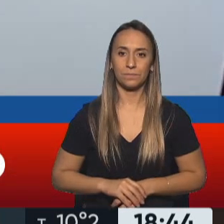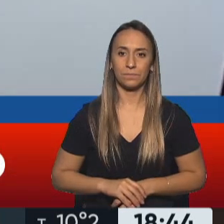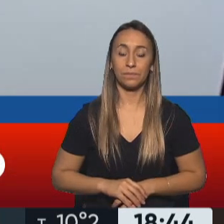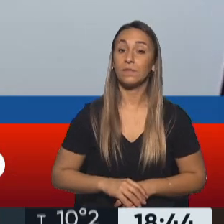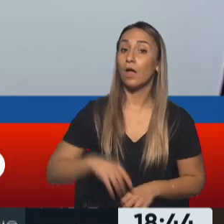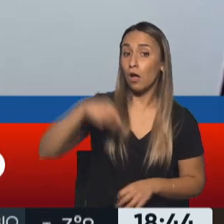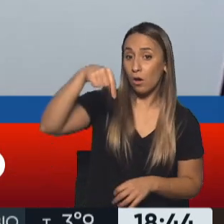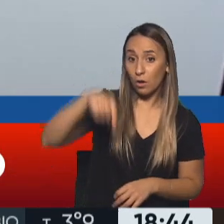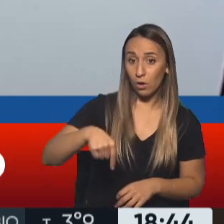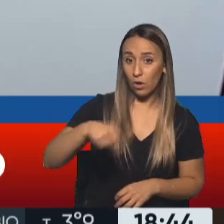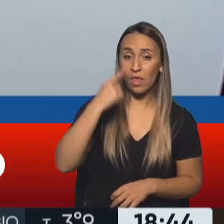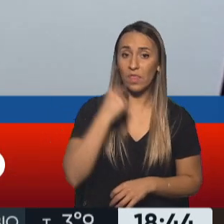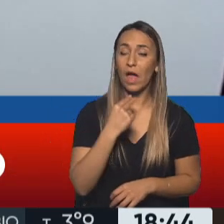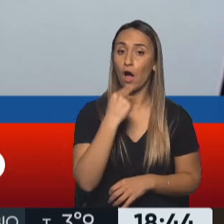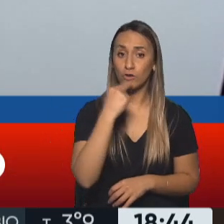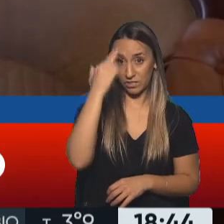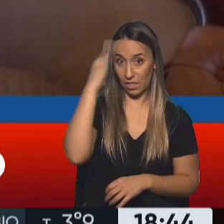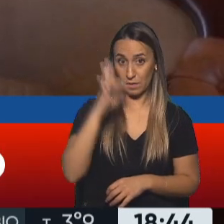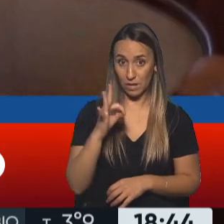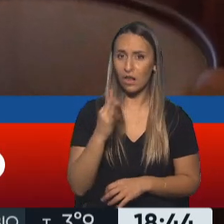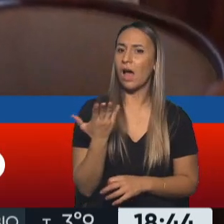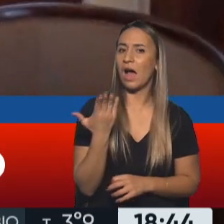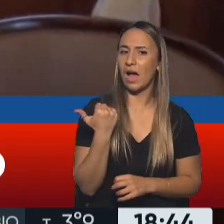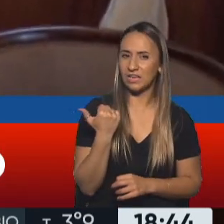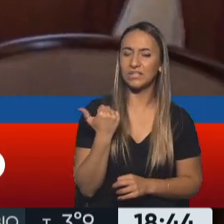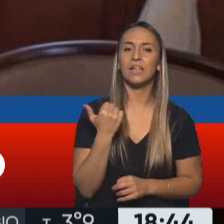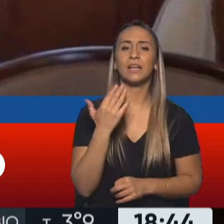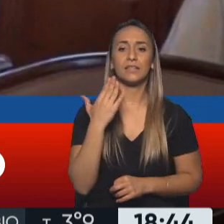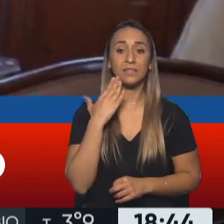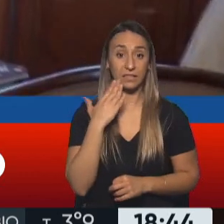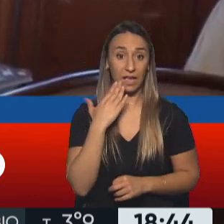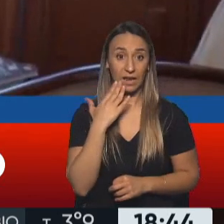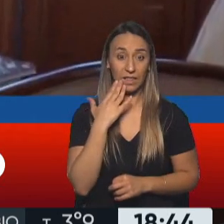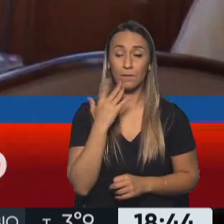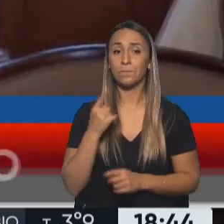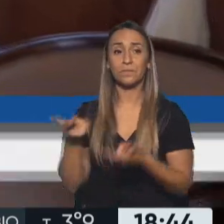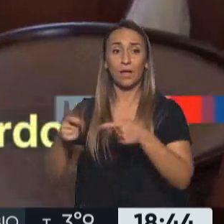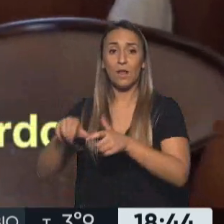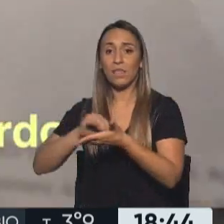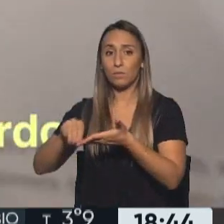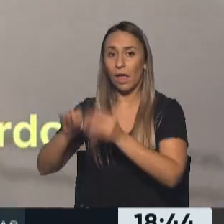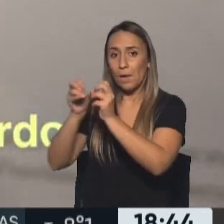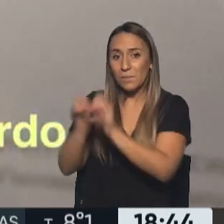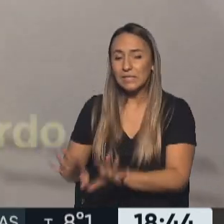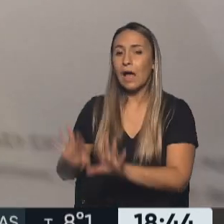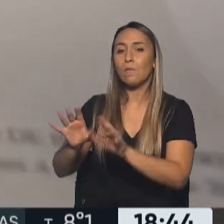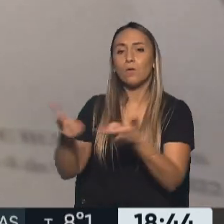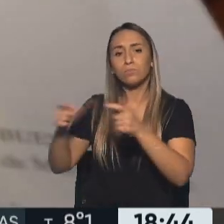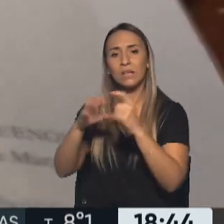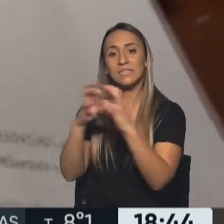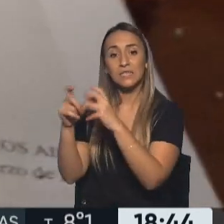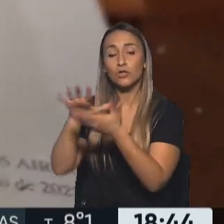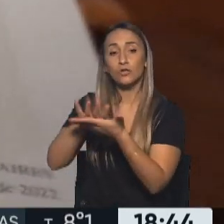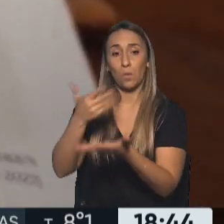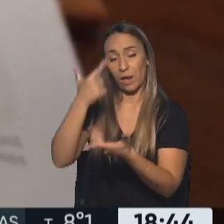Hoy es 11 de marzo. Ayer por la tarde, cuando la Cámara de Diputados iniciaba el tratamiento del nuevo acuerdo